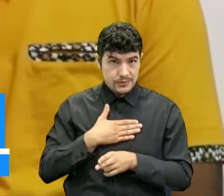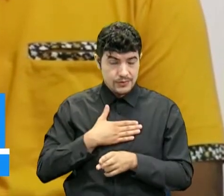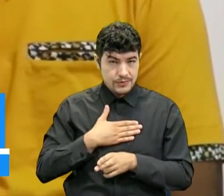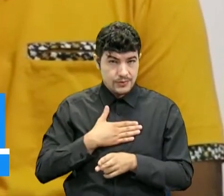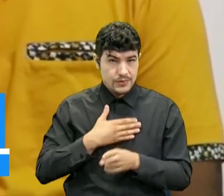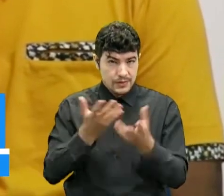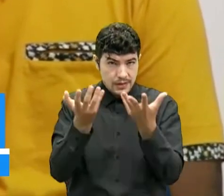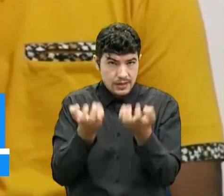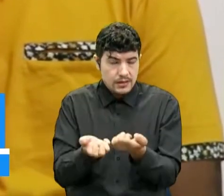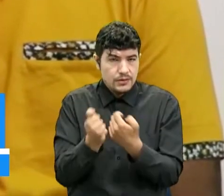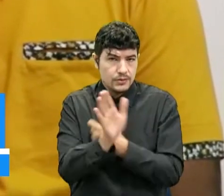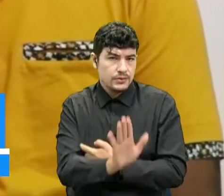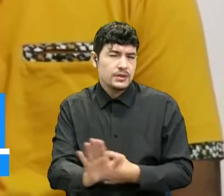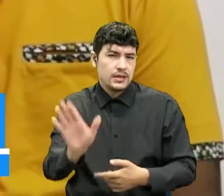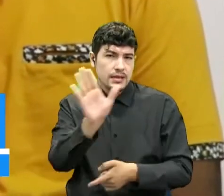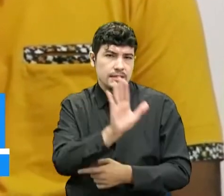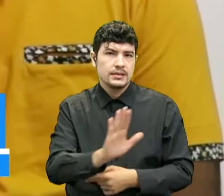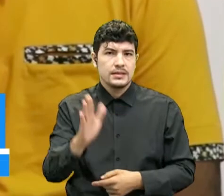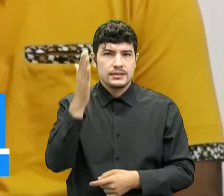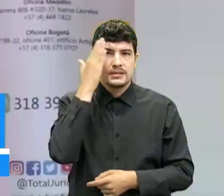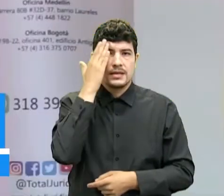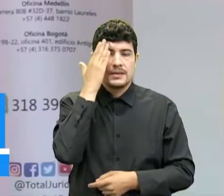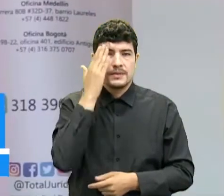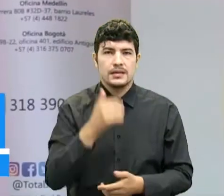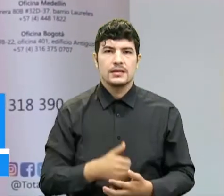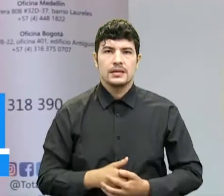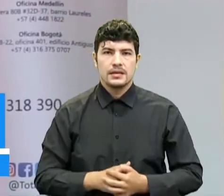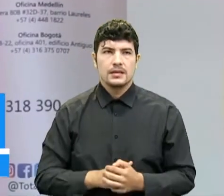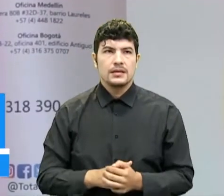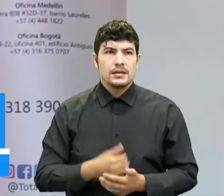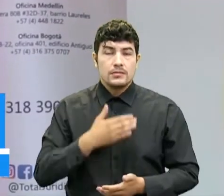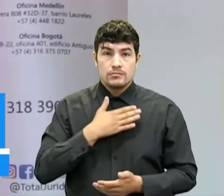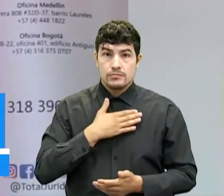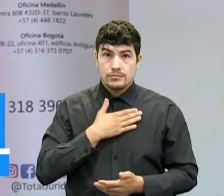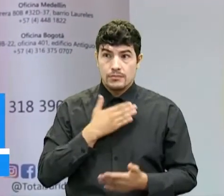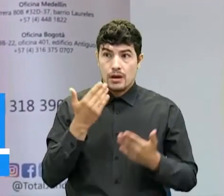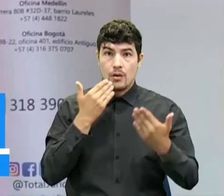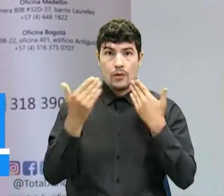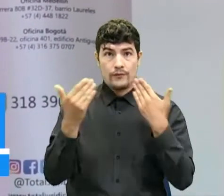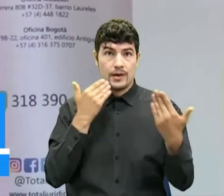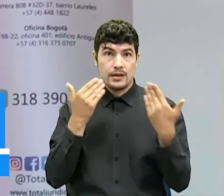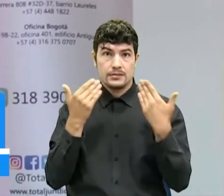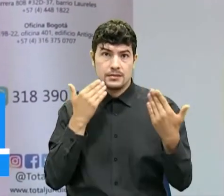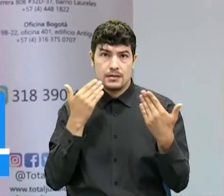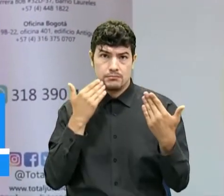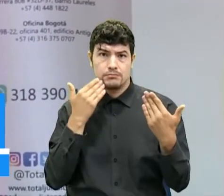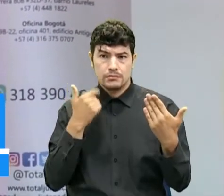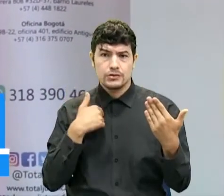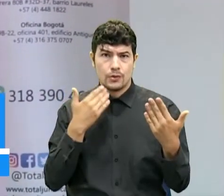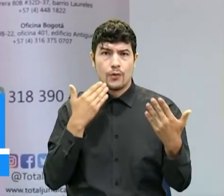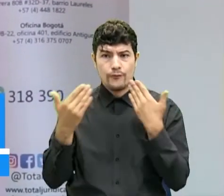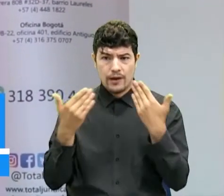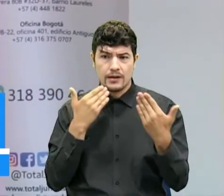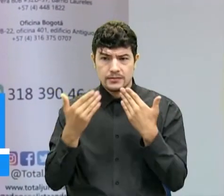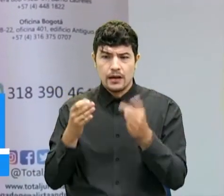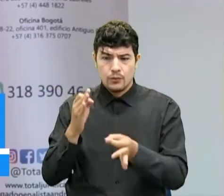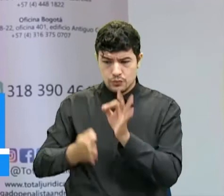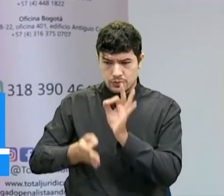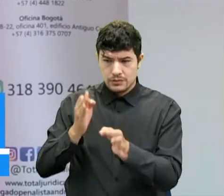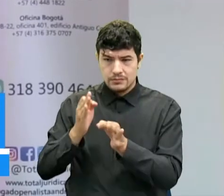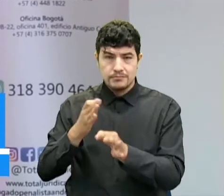sepan que estoy confiando en la justicia, pondré mi cara a través de mis